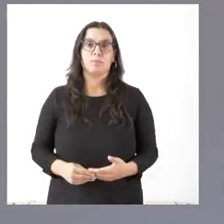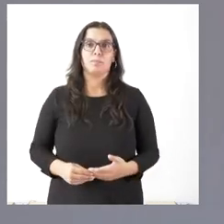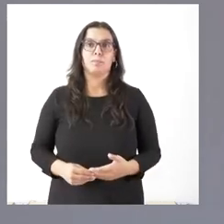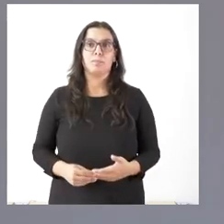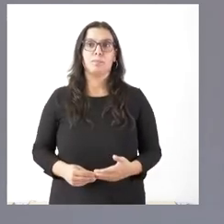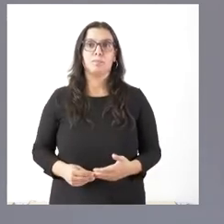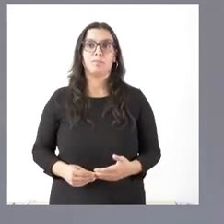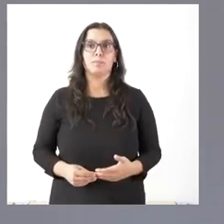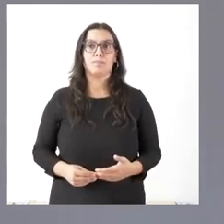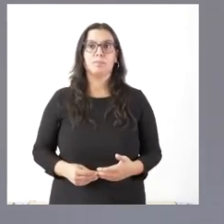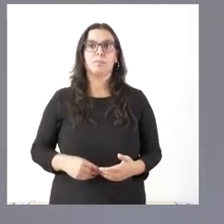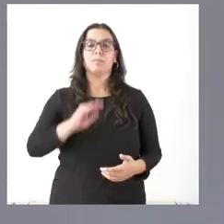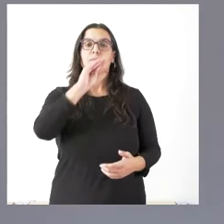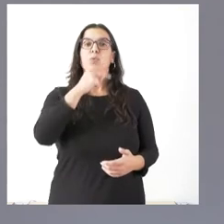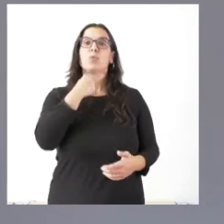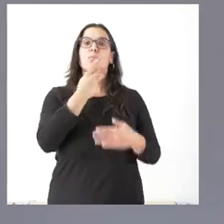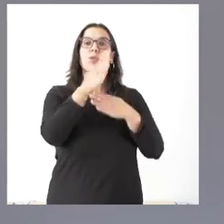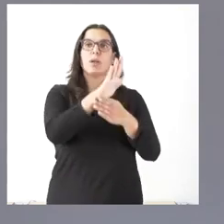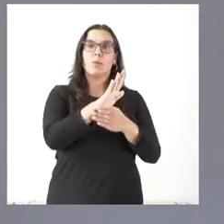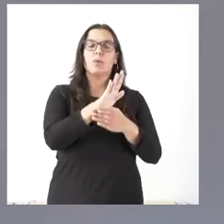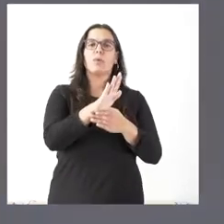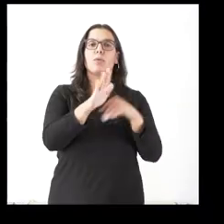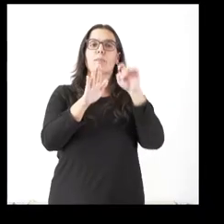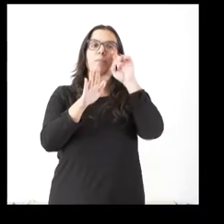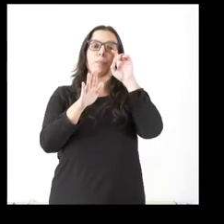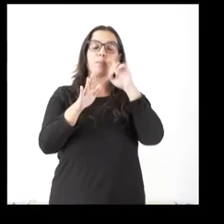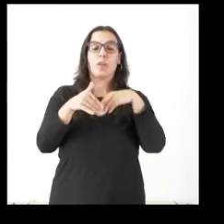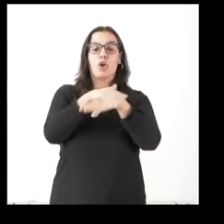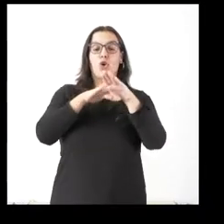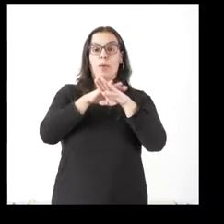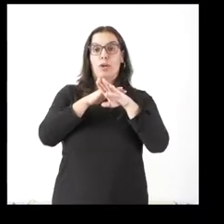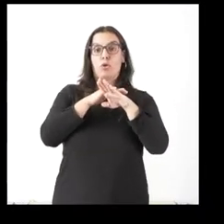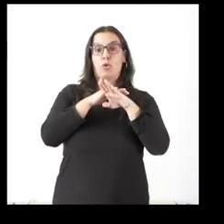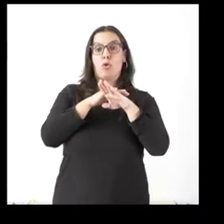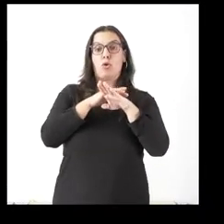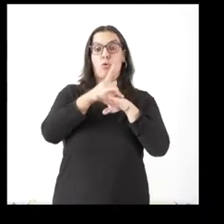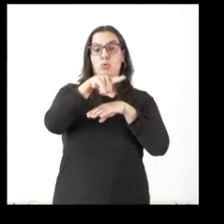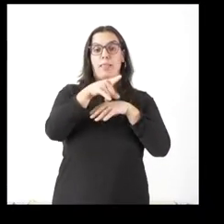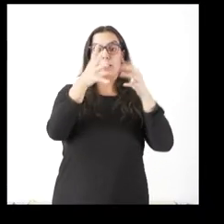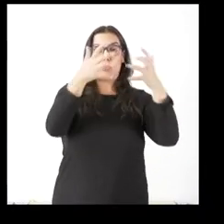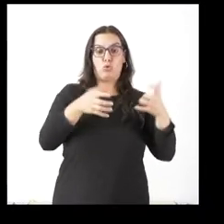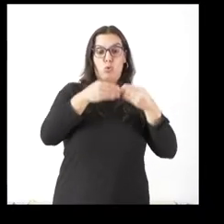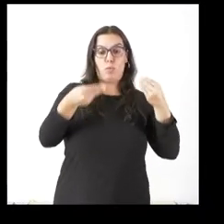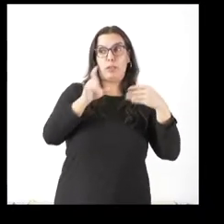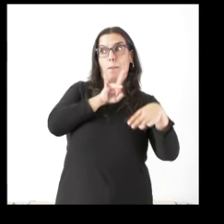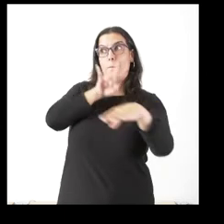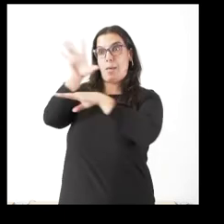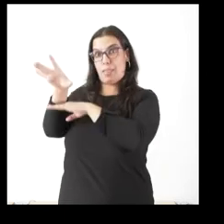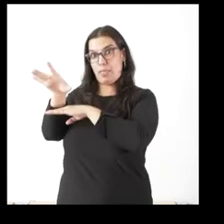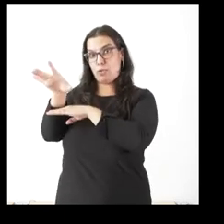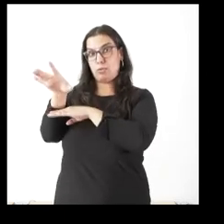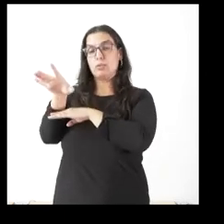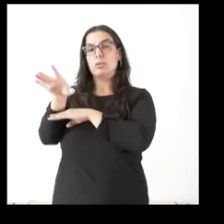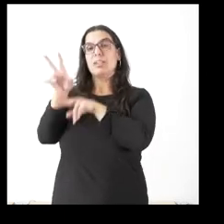Portavoz, distingue entre lo que han enviado al Gobierno como propuesta, que es, en términos nucleares, extender la vida